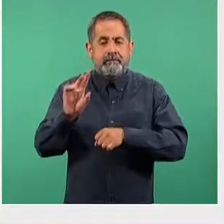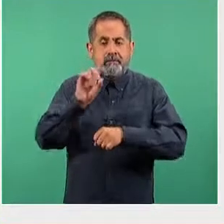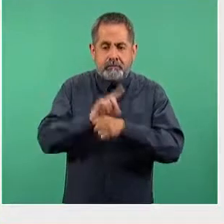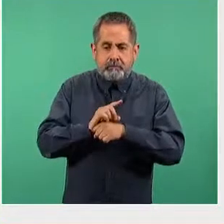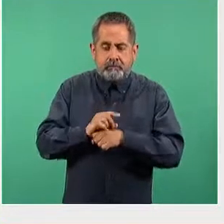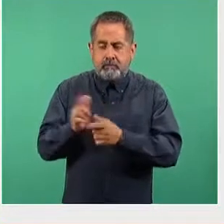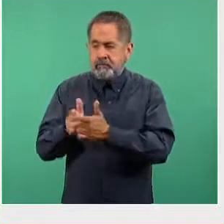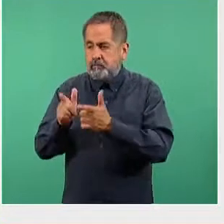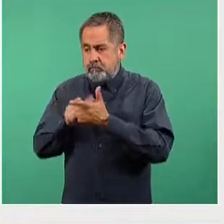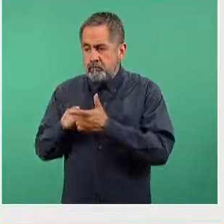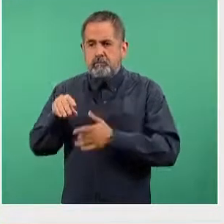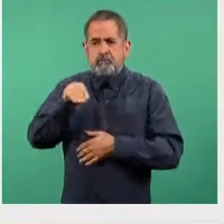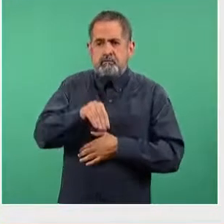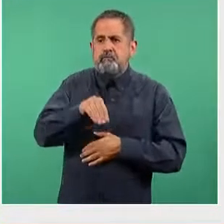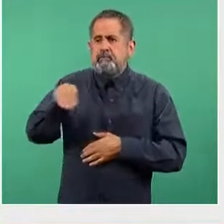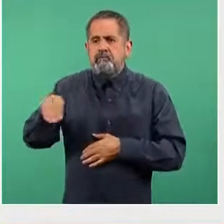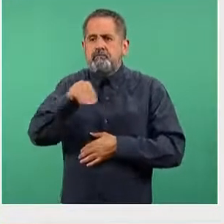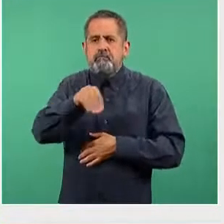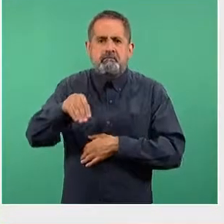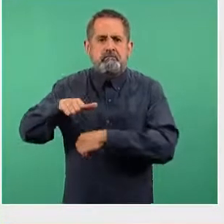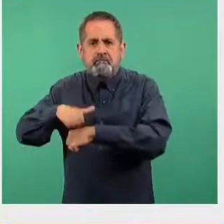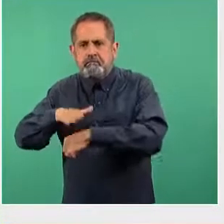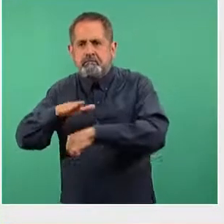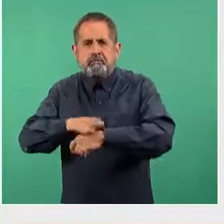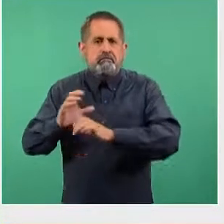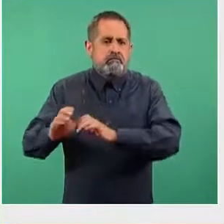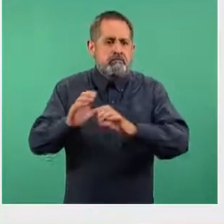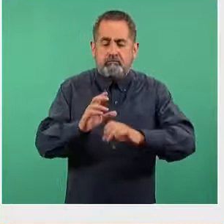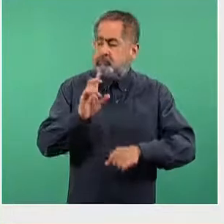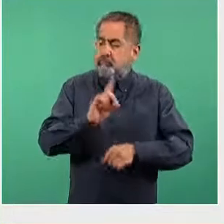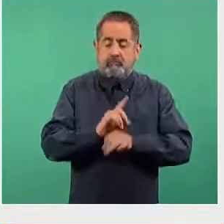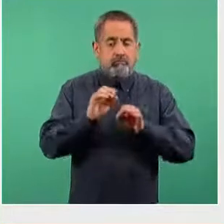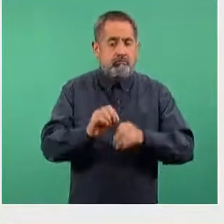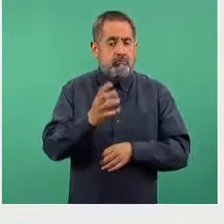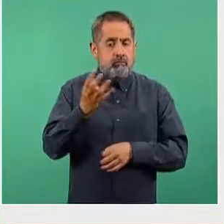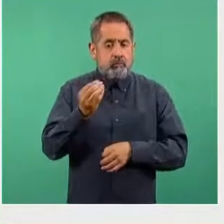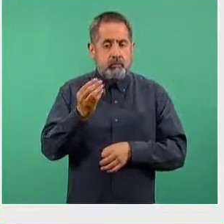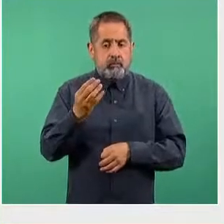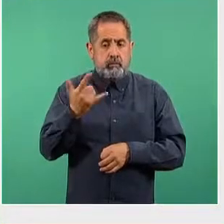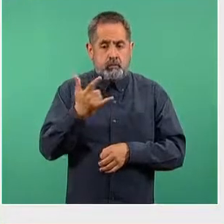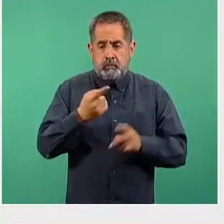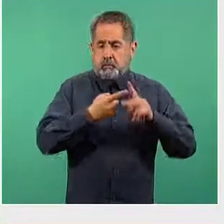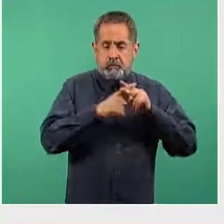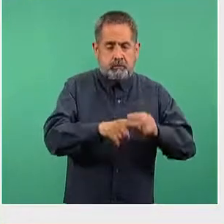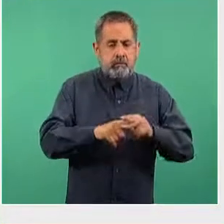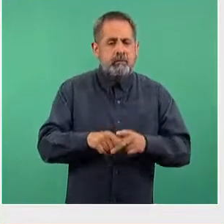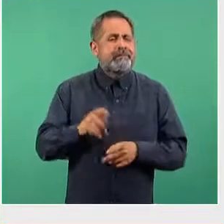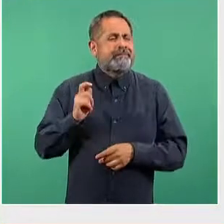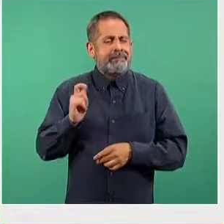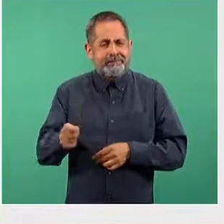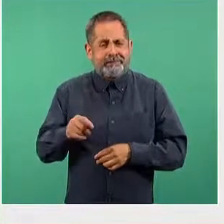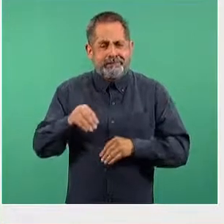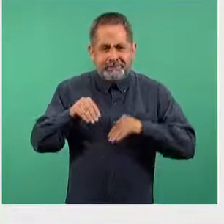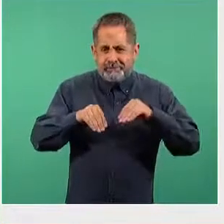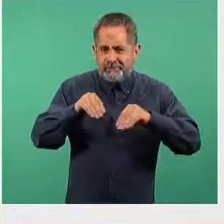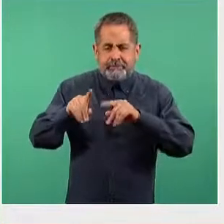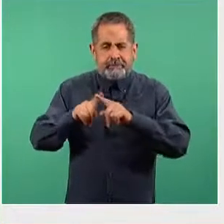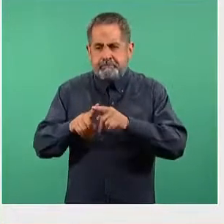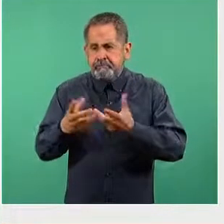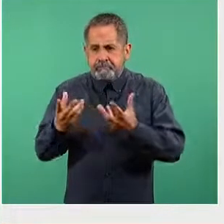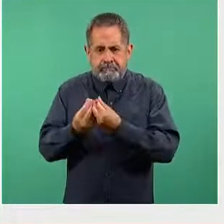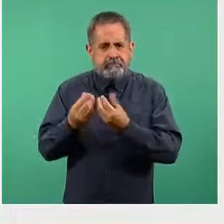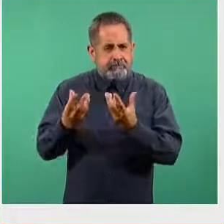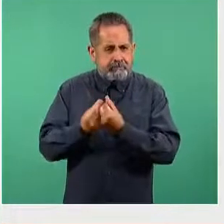los operativos en Campeche. Fue precisamente el 9 de julio. Estos operativos han ido